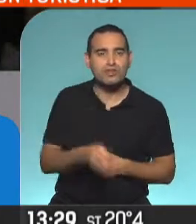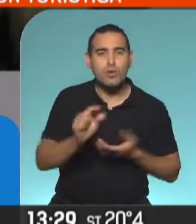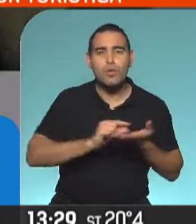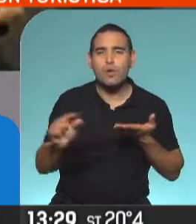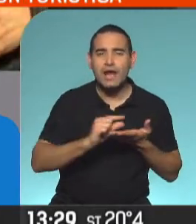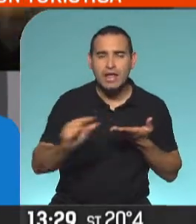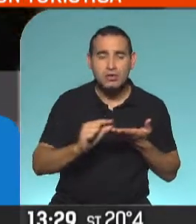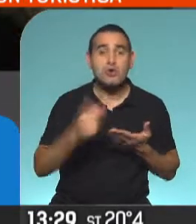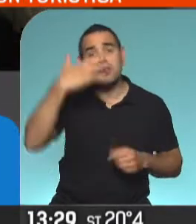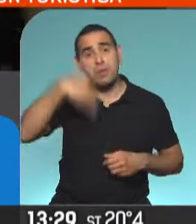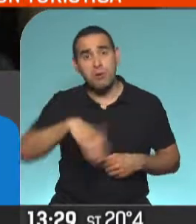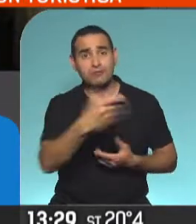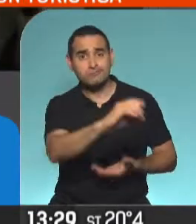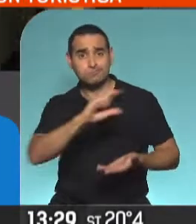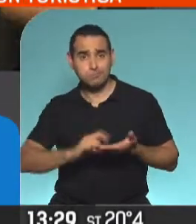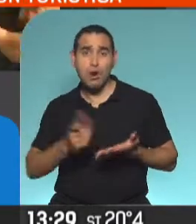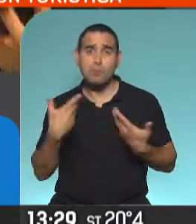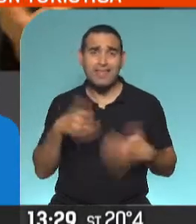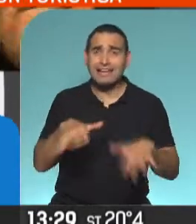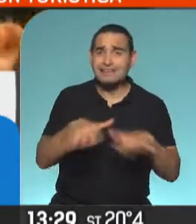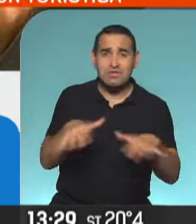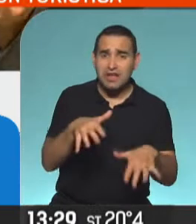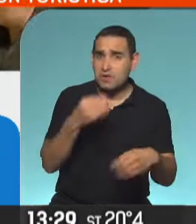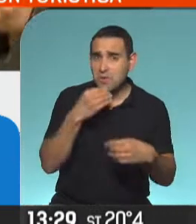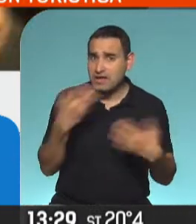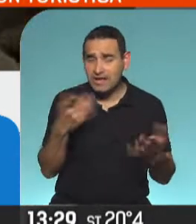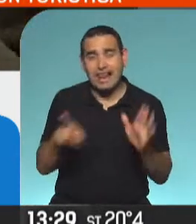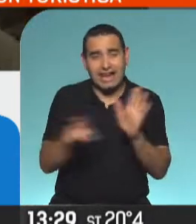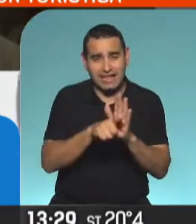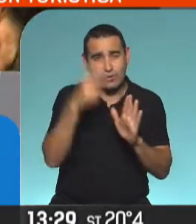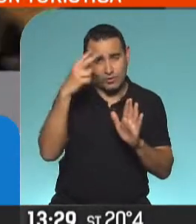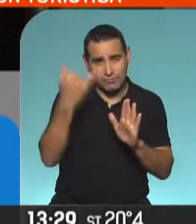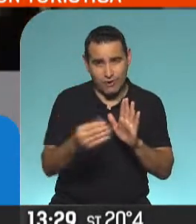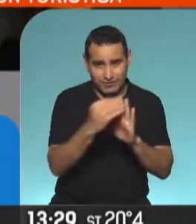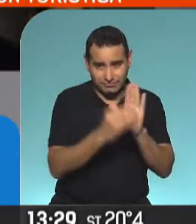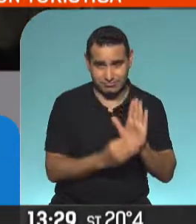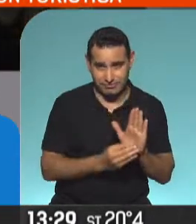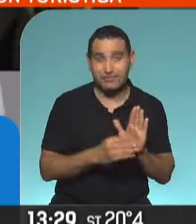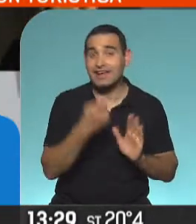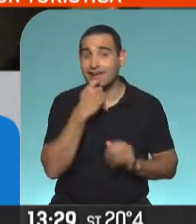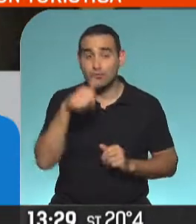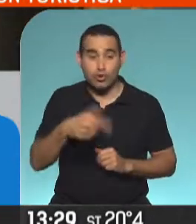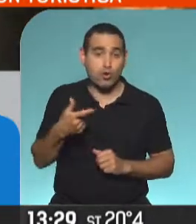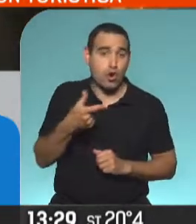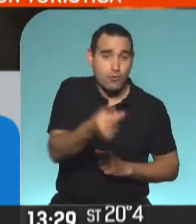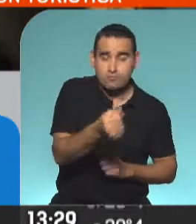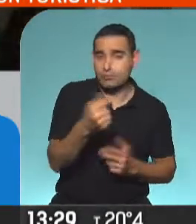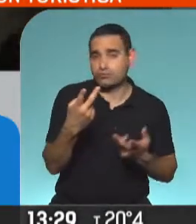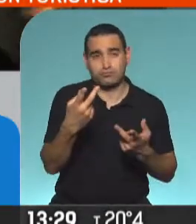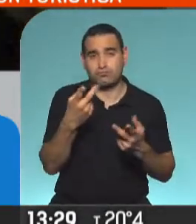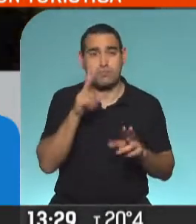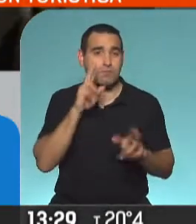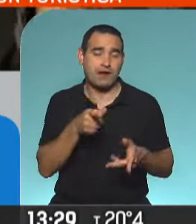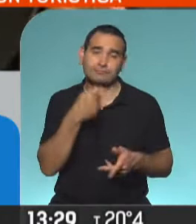ser utilizado en cualquiera de las actividades que establece la ley de turismo. O sea, si hoy compro un paquete turístico en donde